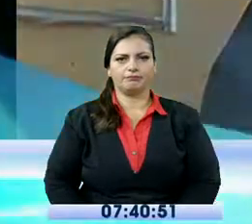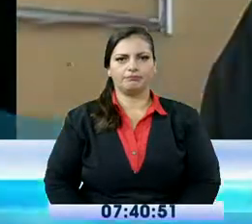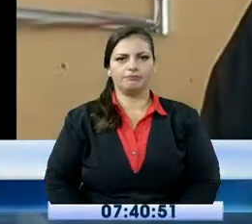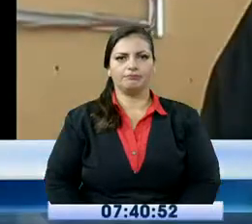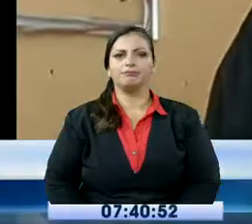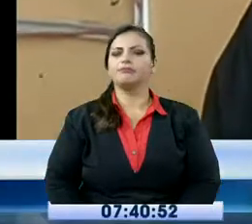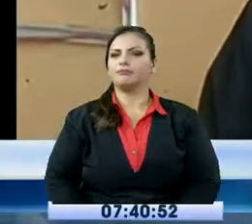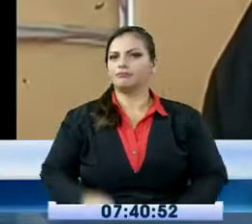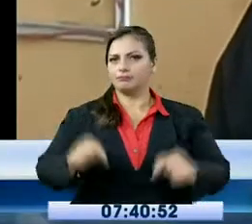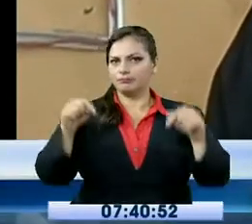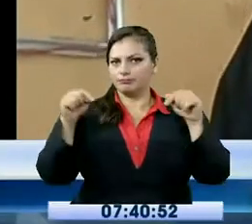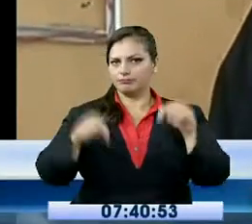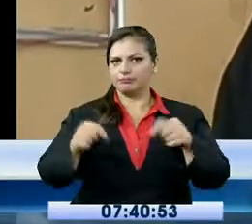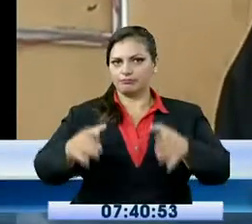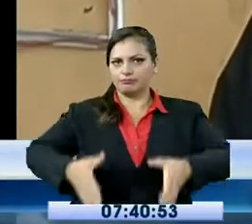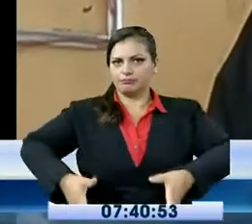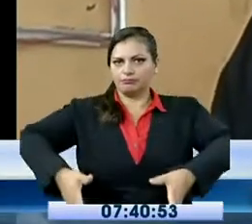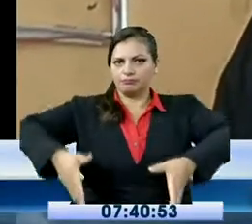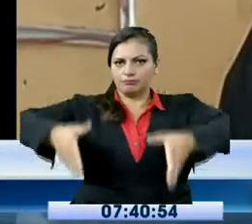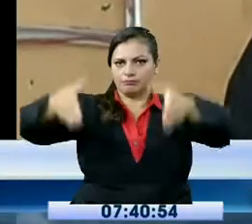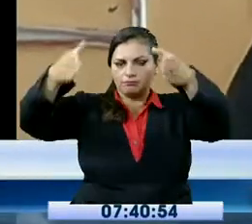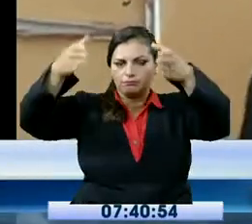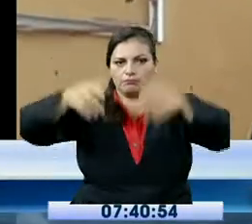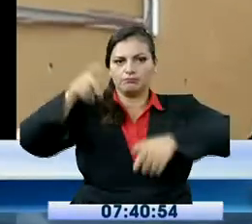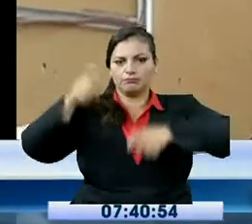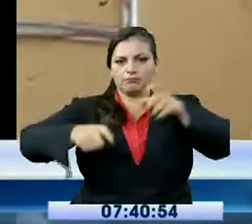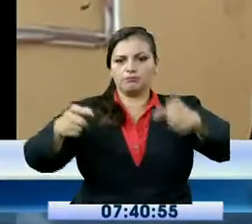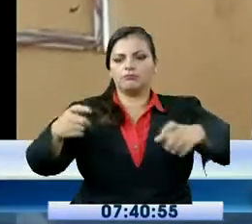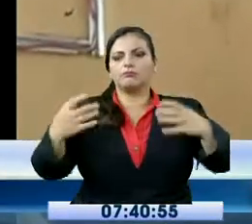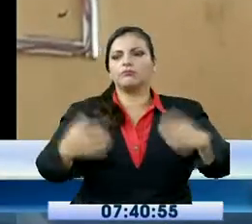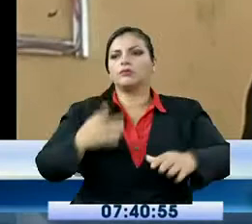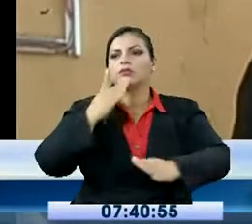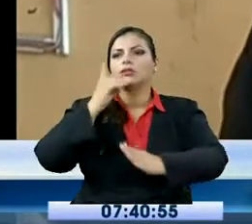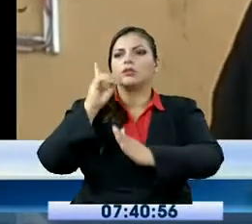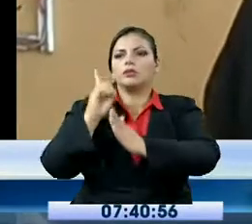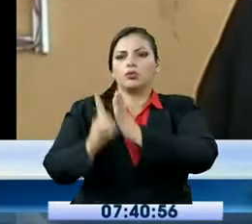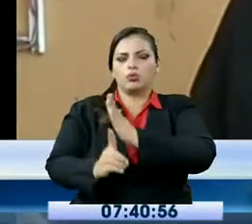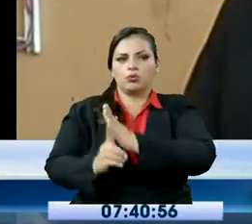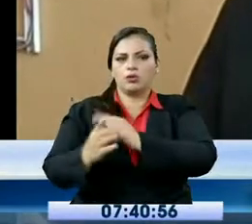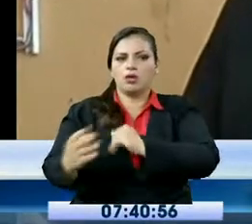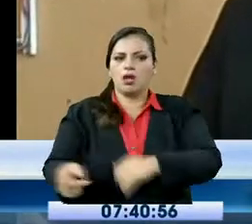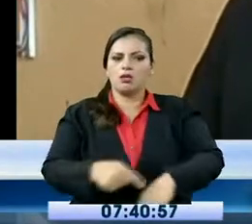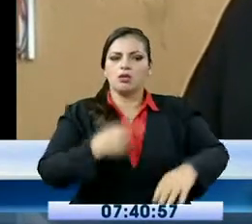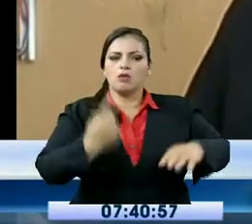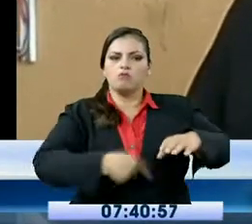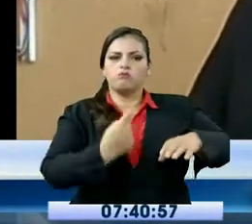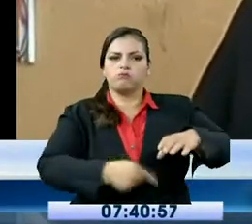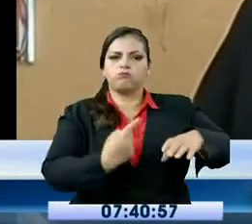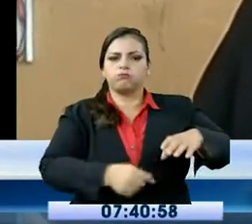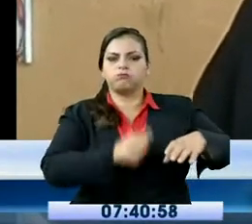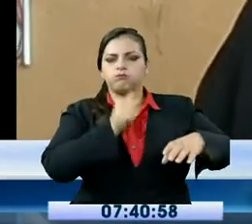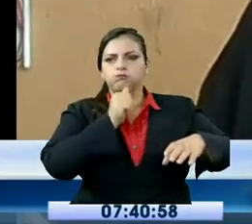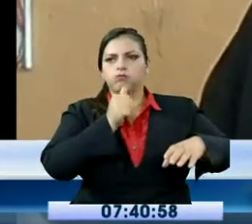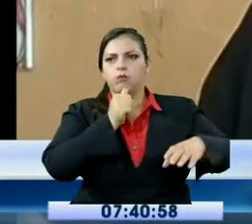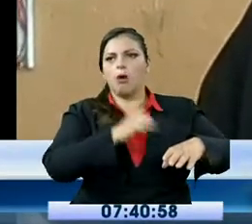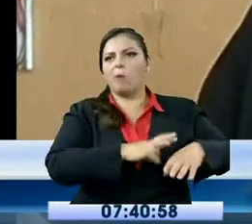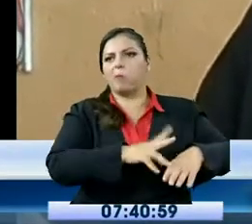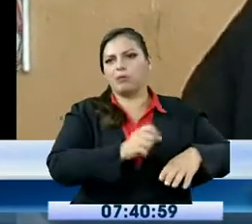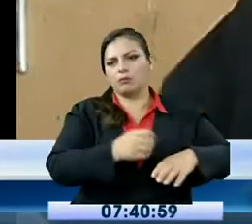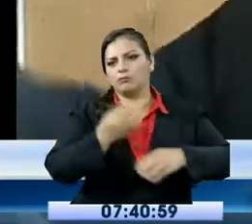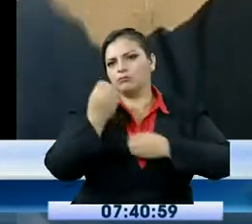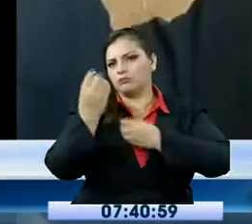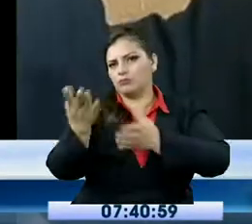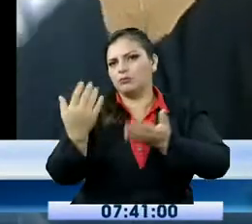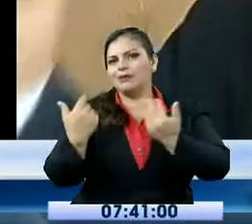y quienes viven aquí ya presentaron la respectiva denuncia en la fiscalía porque porque